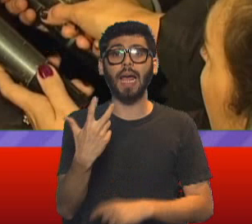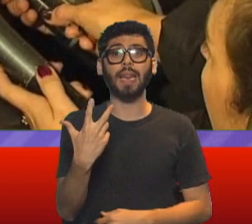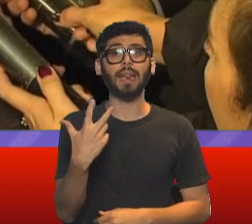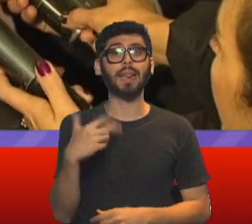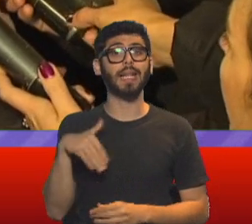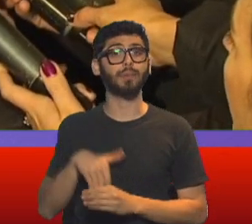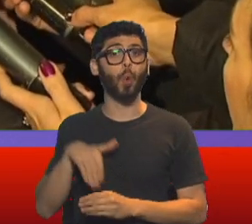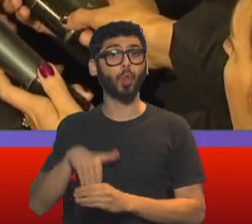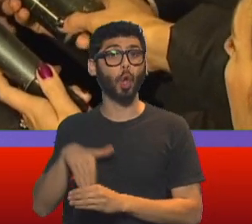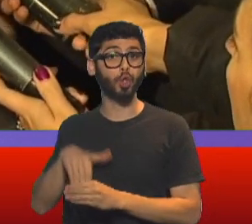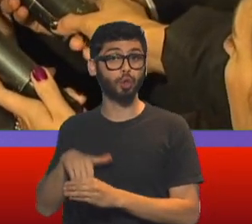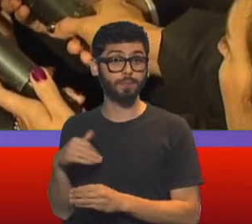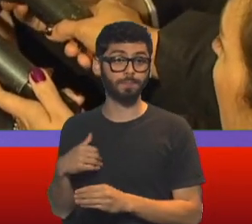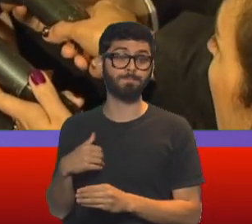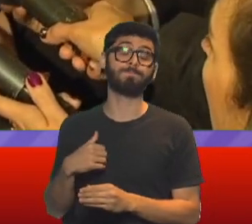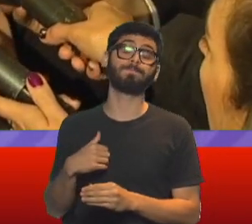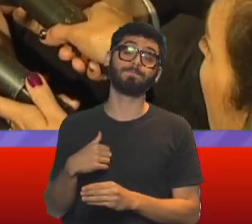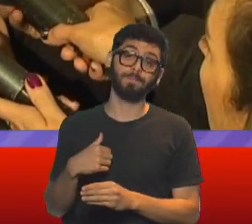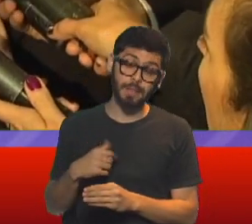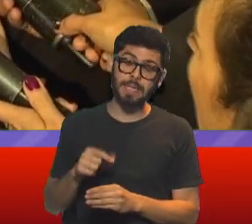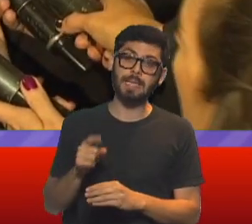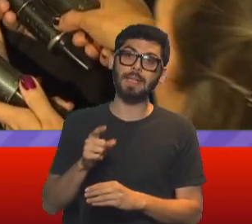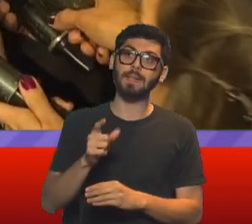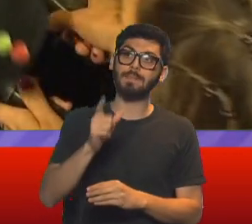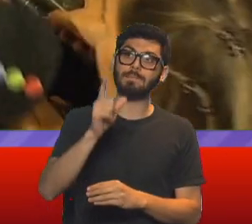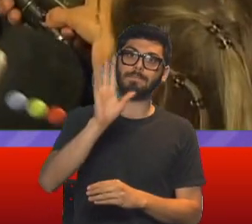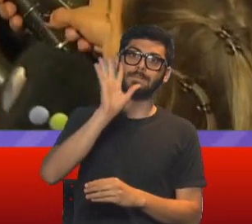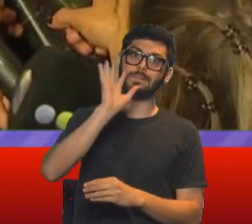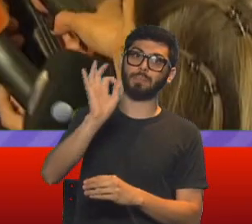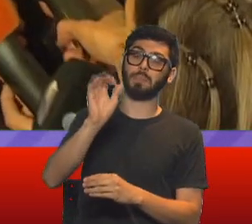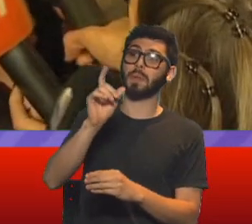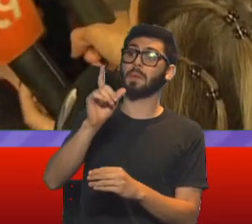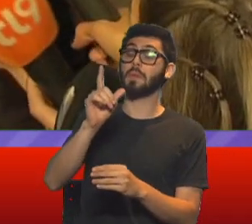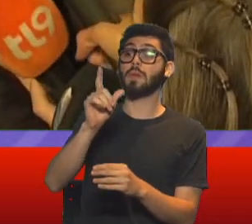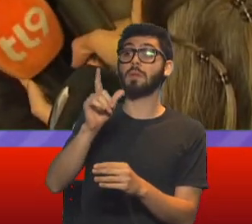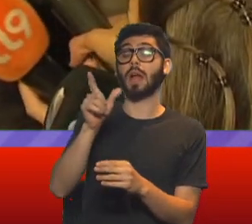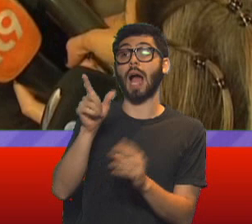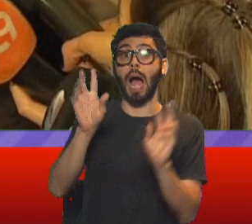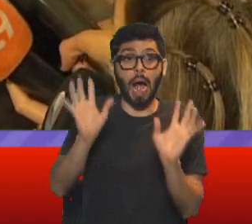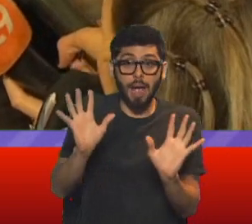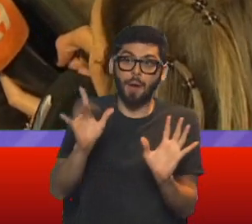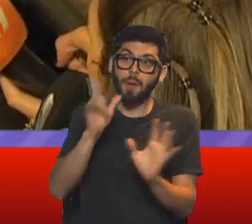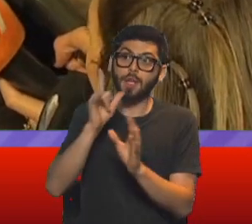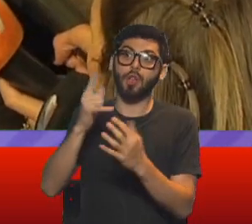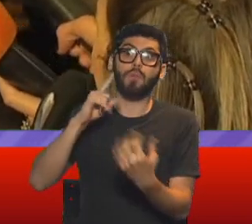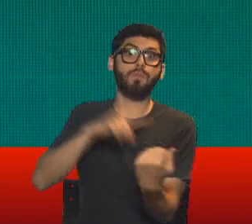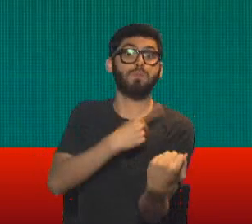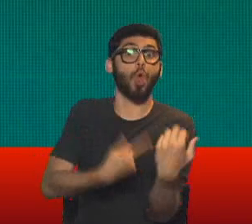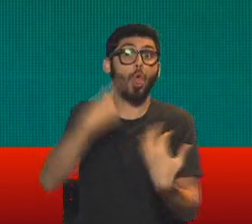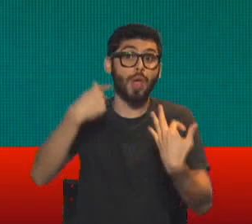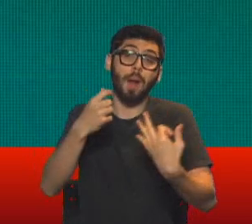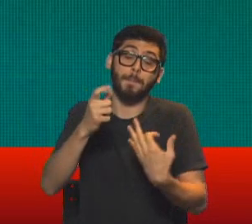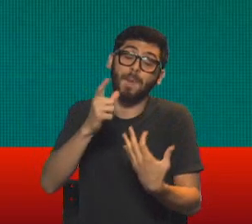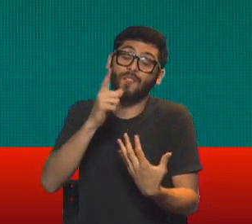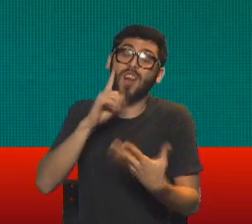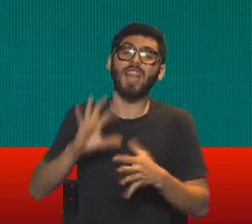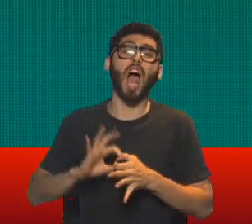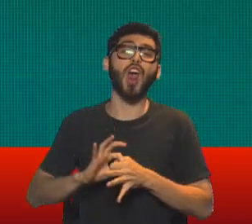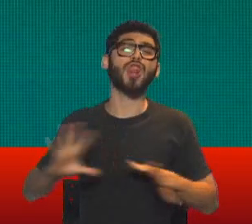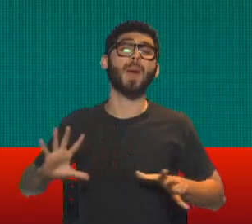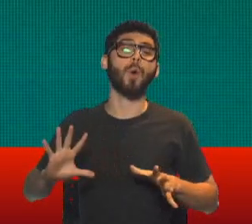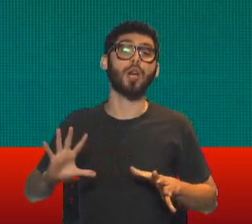Bueno, nosotros hicimos el Consejo Consultivo hizo un arduo trabajo durante 3 meses, presentó un Sí. informe donde